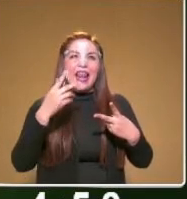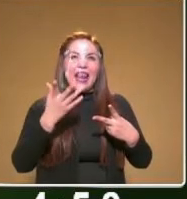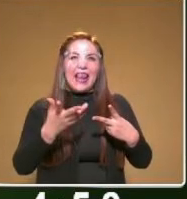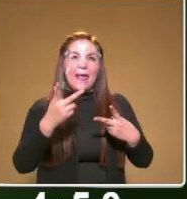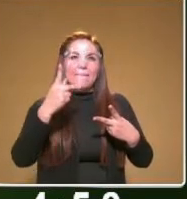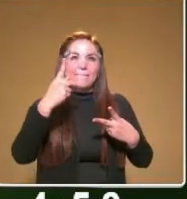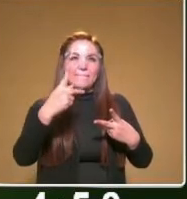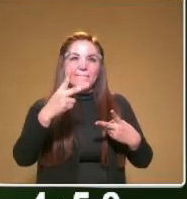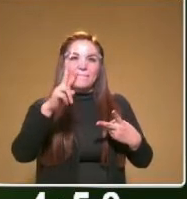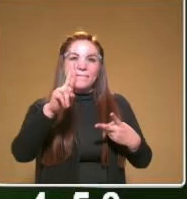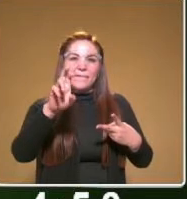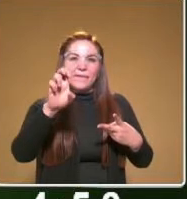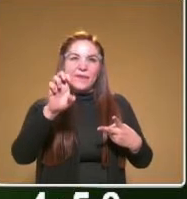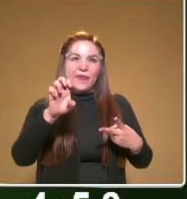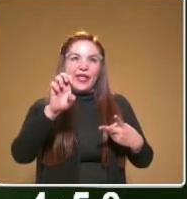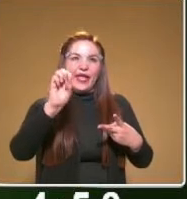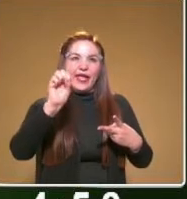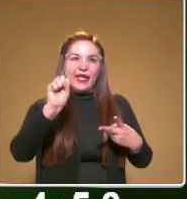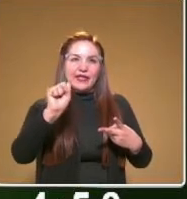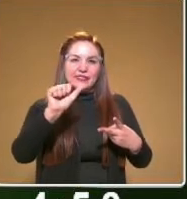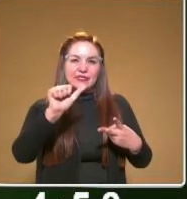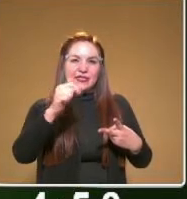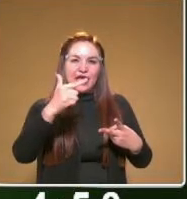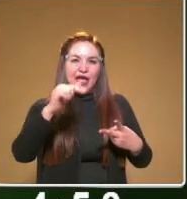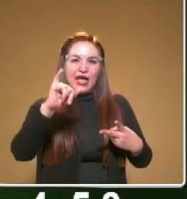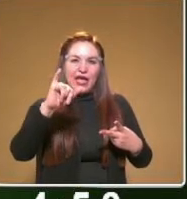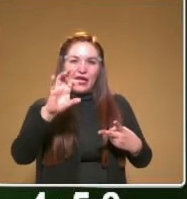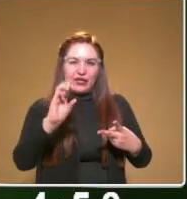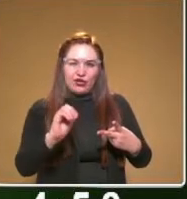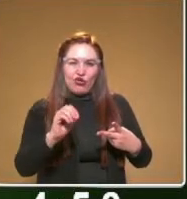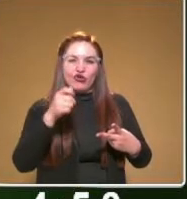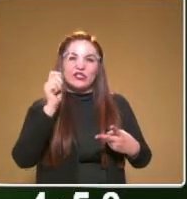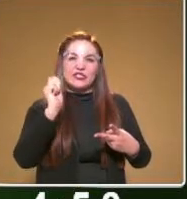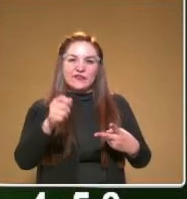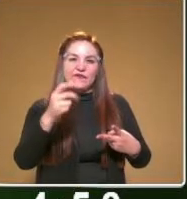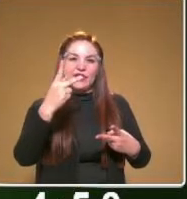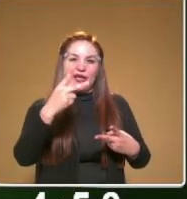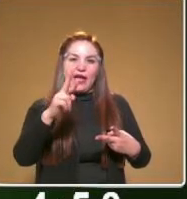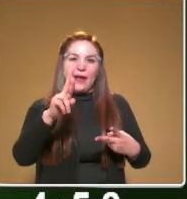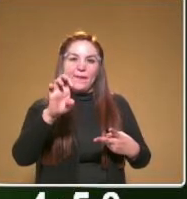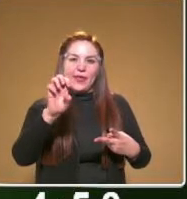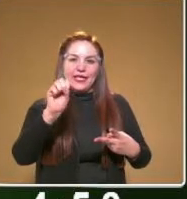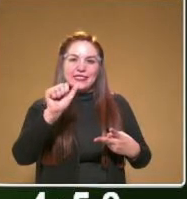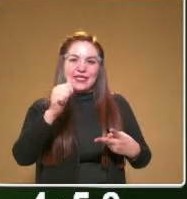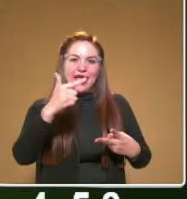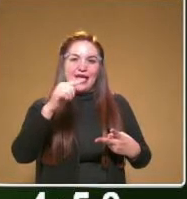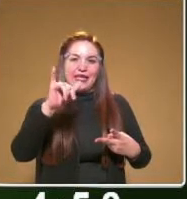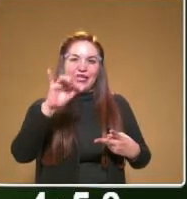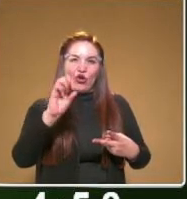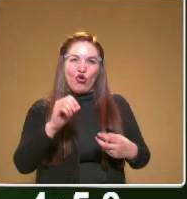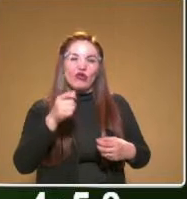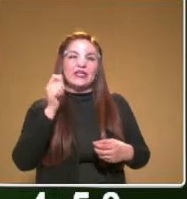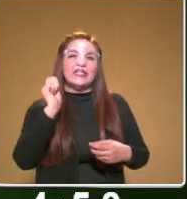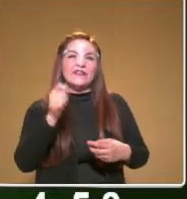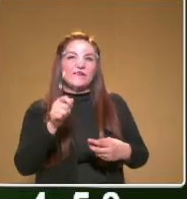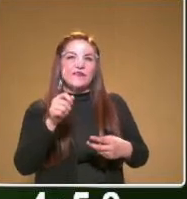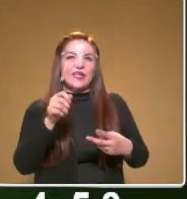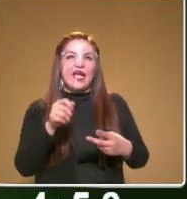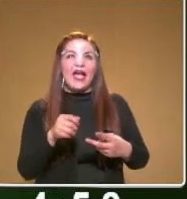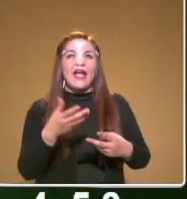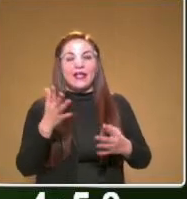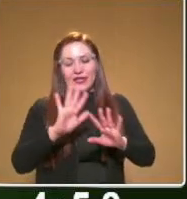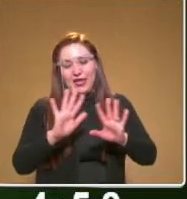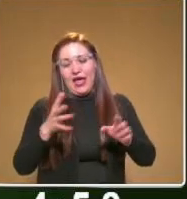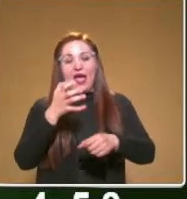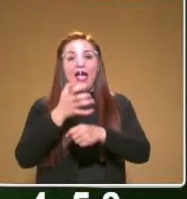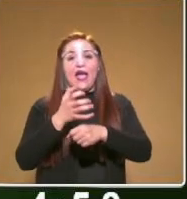que tú vas a decir, oh, esto como que no estaba en mi vocabulario, pero bueno, ya. Las podemos ir integrando, obviamente, para que se note que somos alumnos de